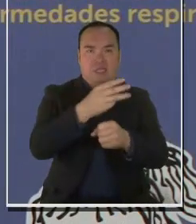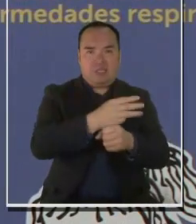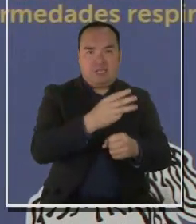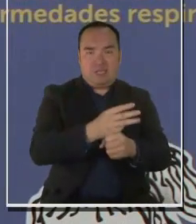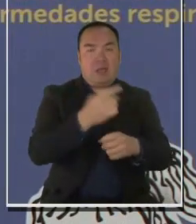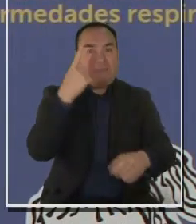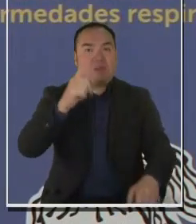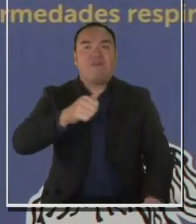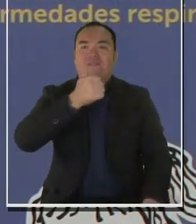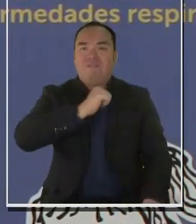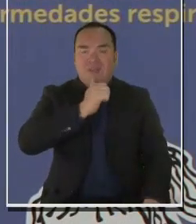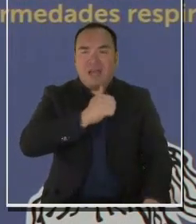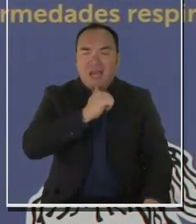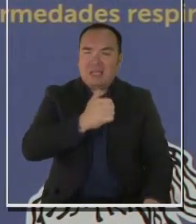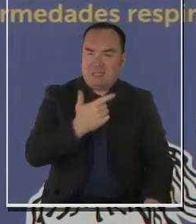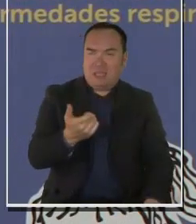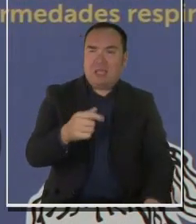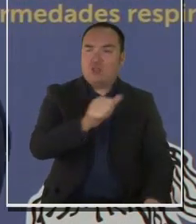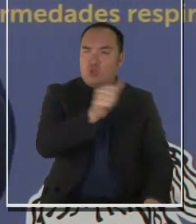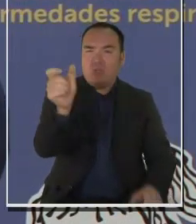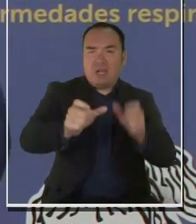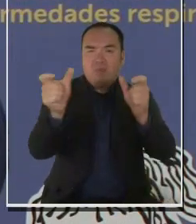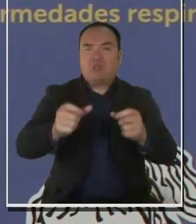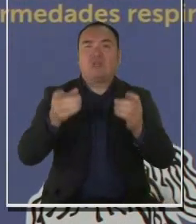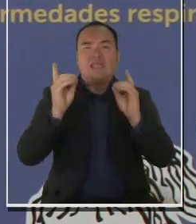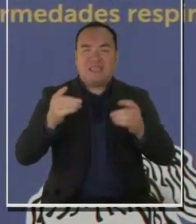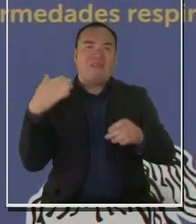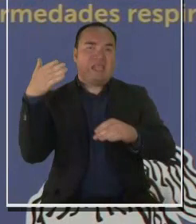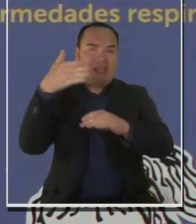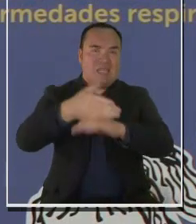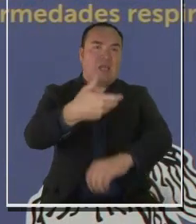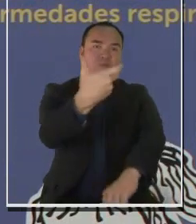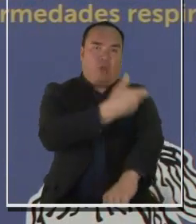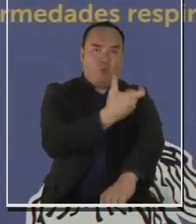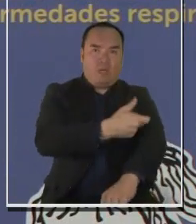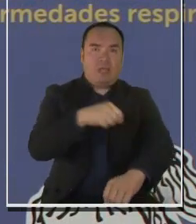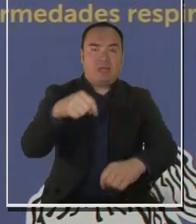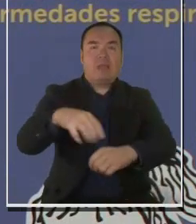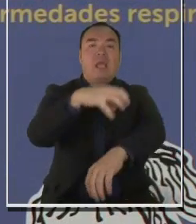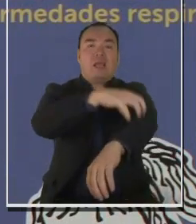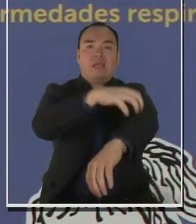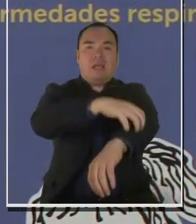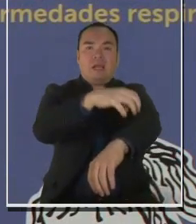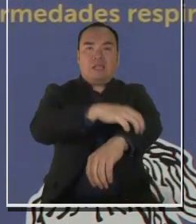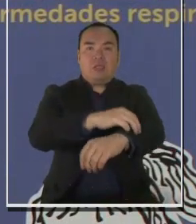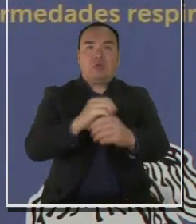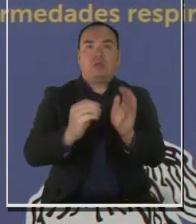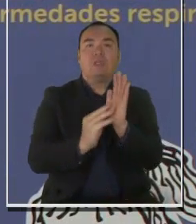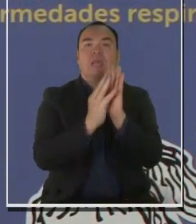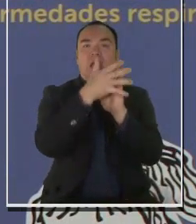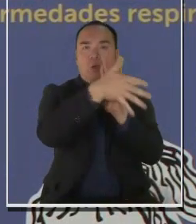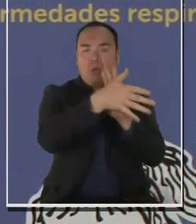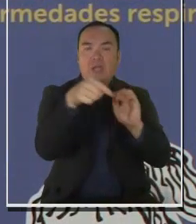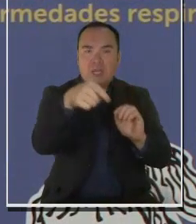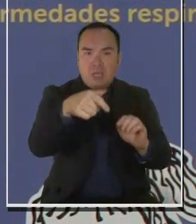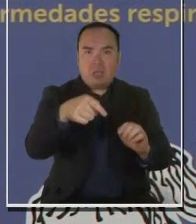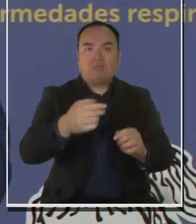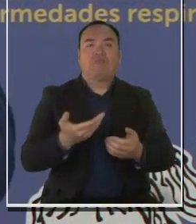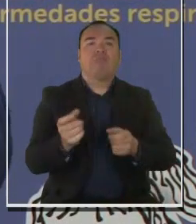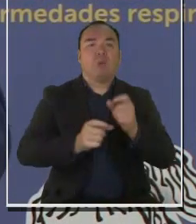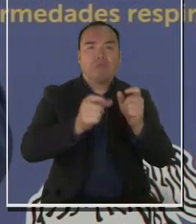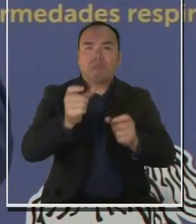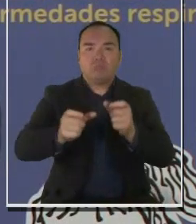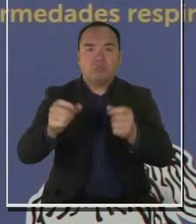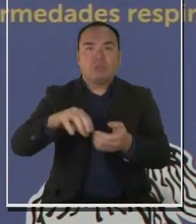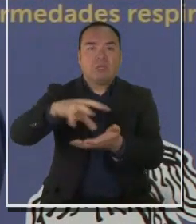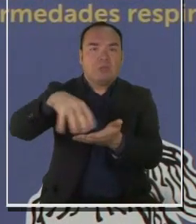acerquen todas las personas. En la región de la Araucanía, esta semana se han vacunado en estos centros en varias comunas,